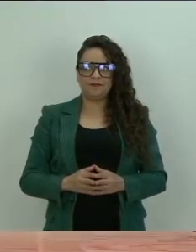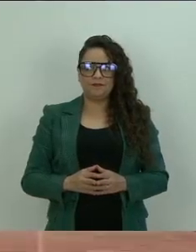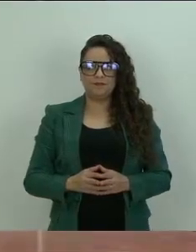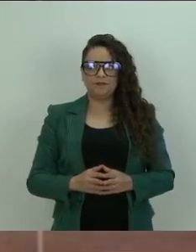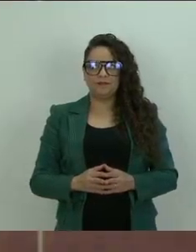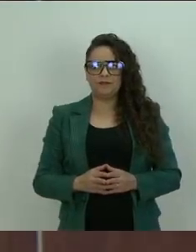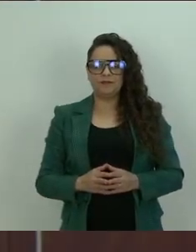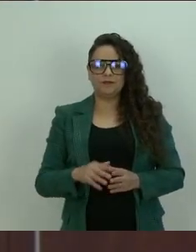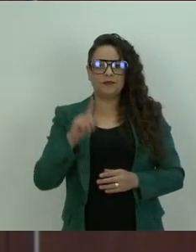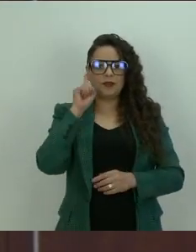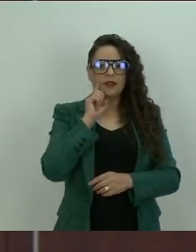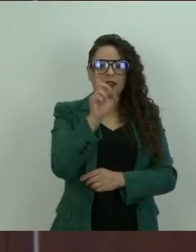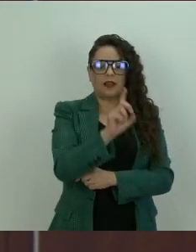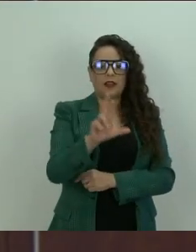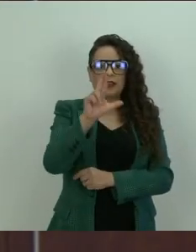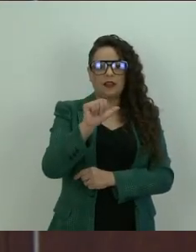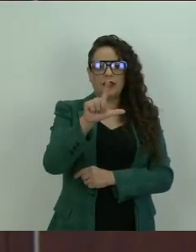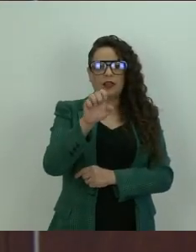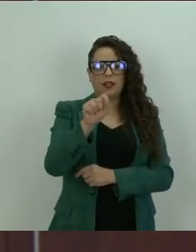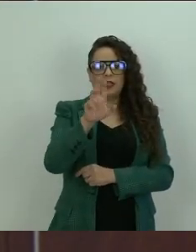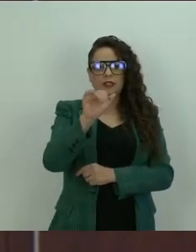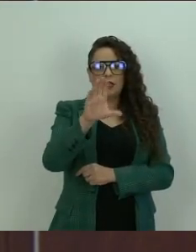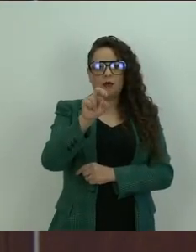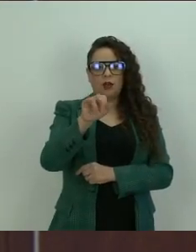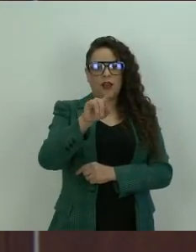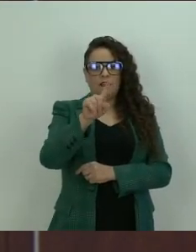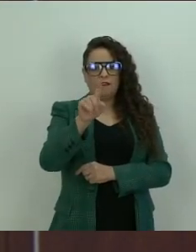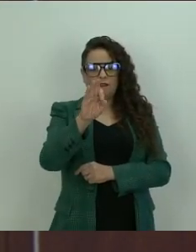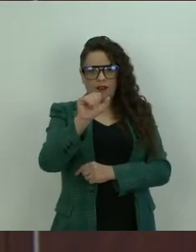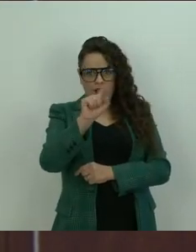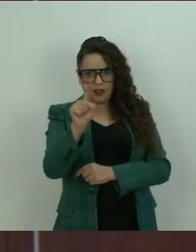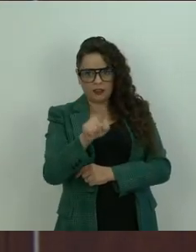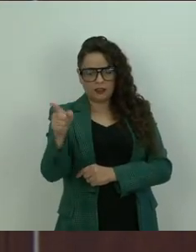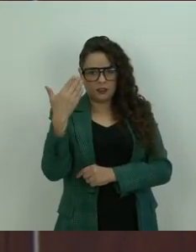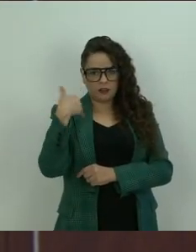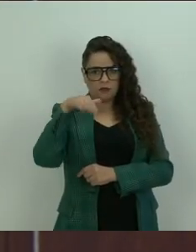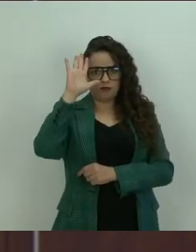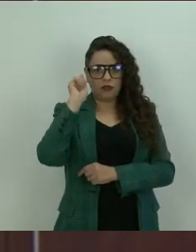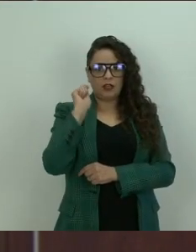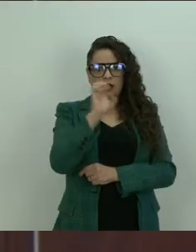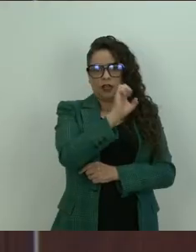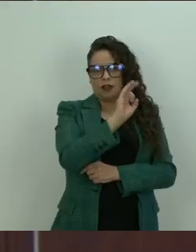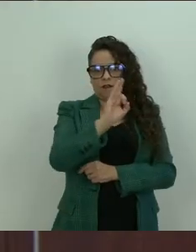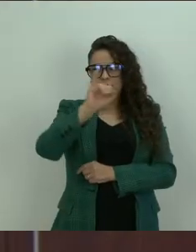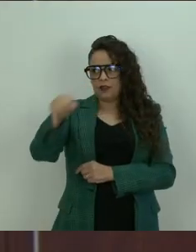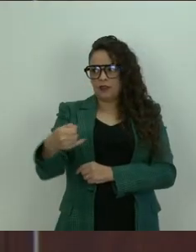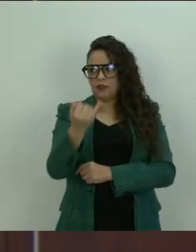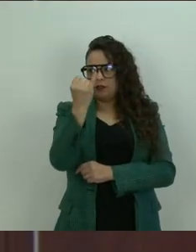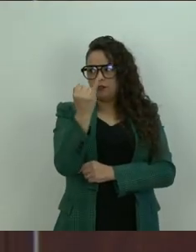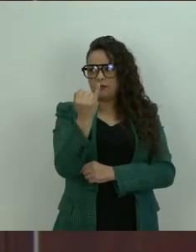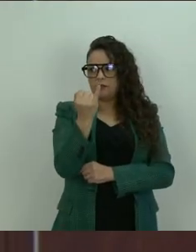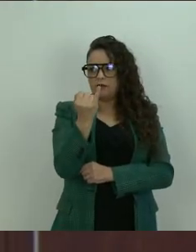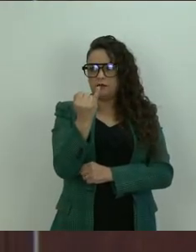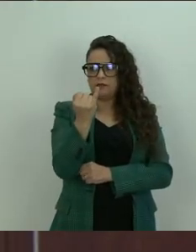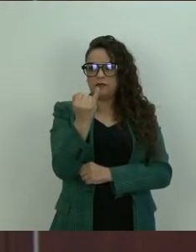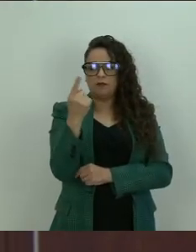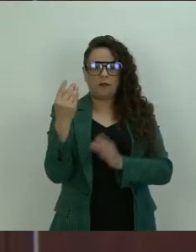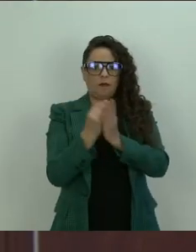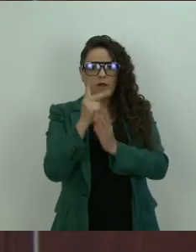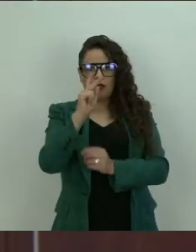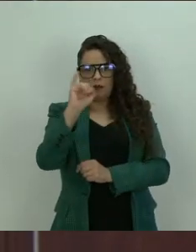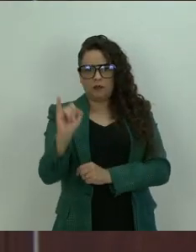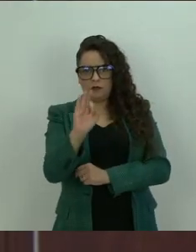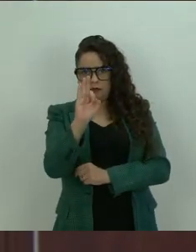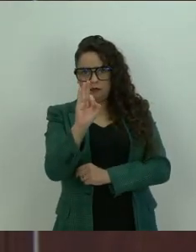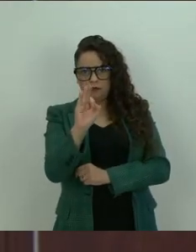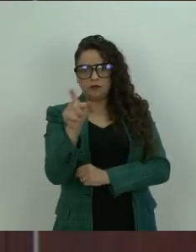La doctora Leticia Bonifaz Alfonso fue directora de la Escuela Judicial del Tribunal Electoral del Poder Judicial de la Federación. También fue